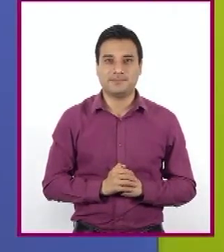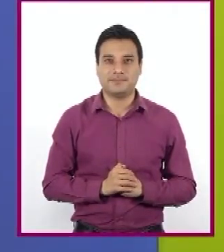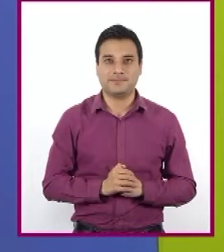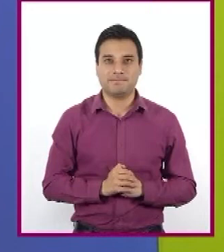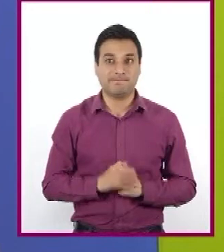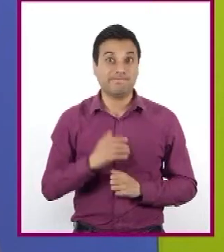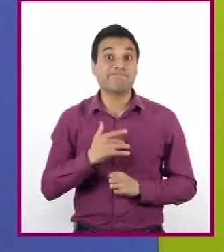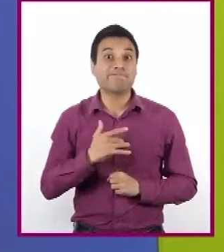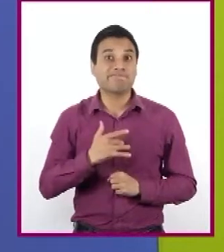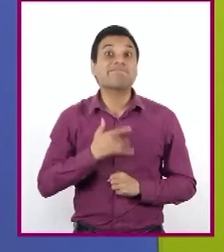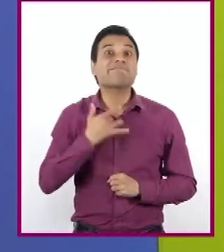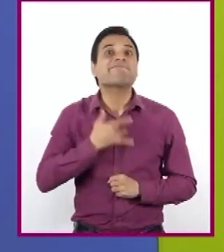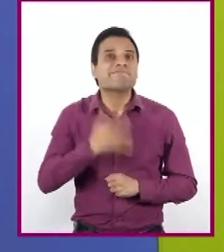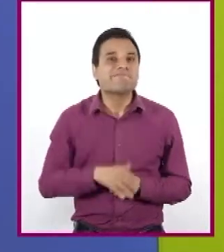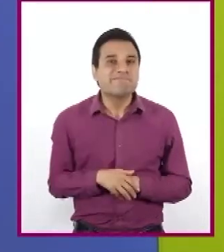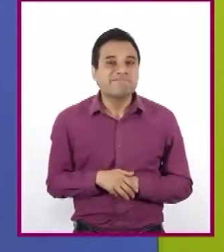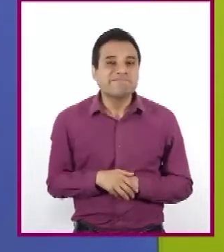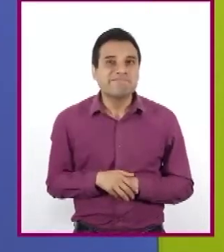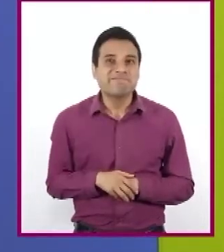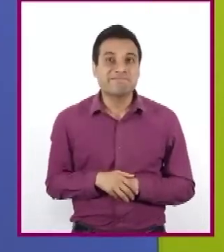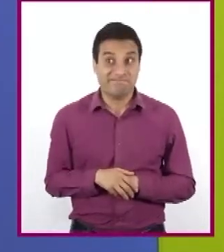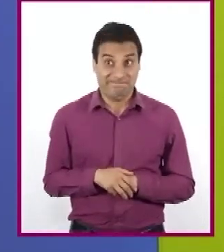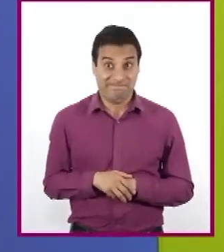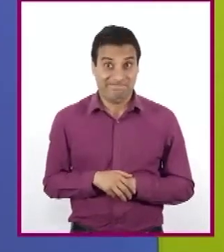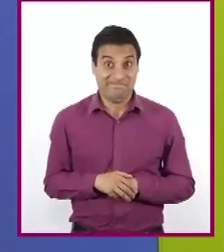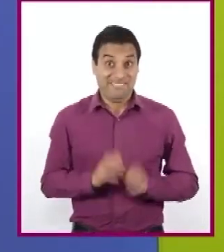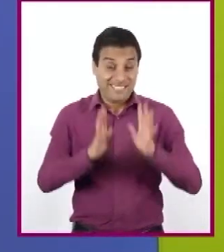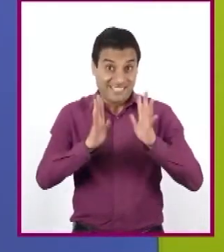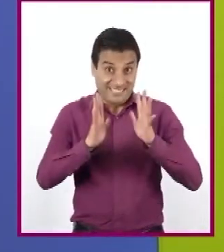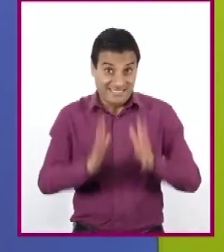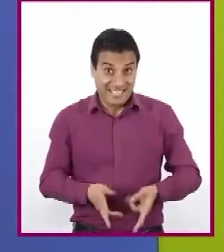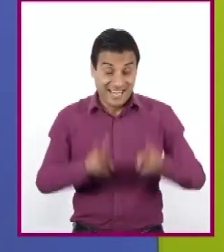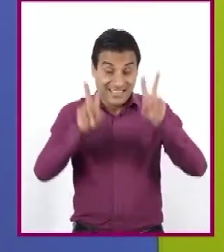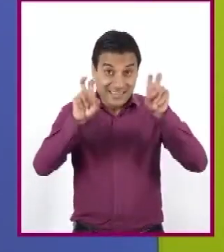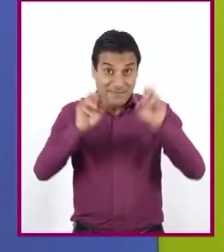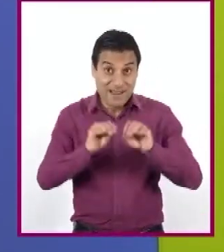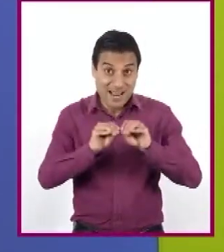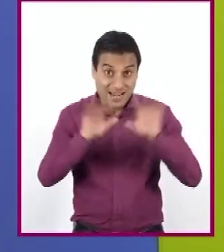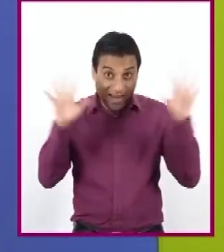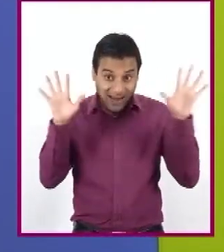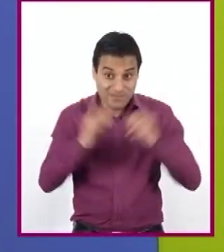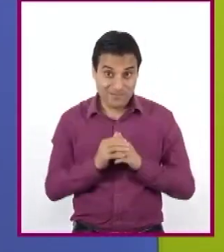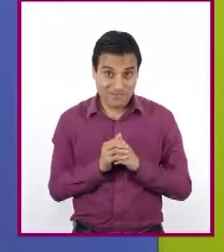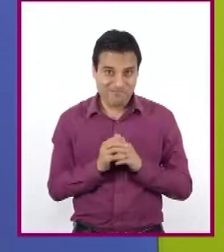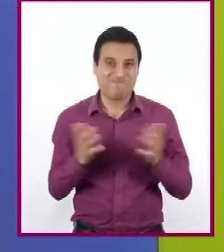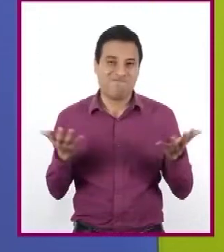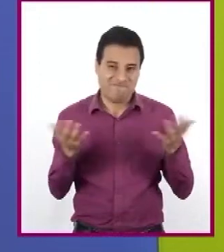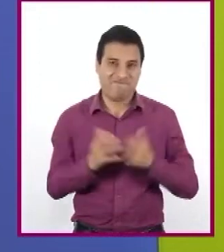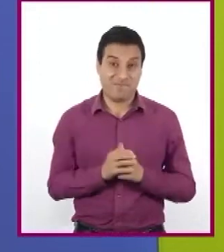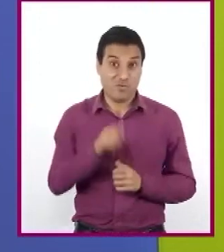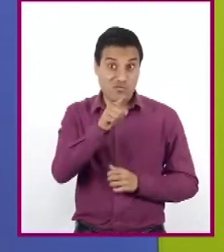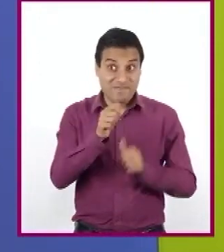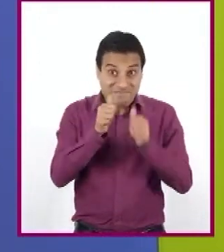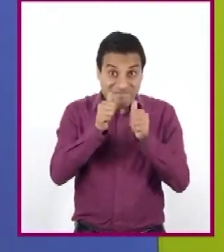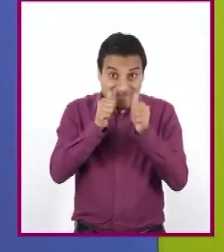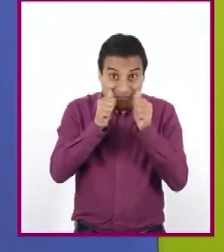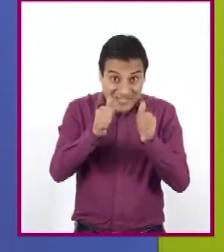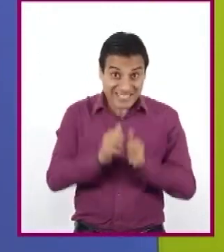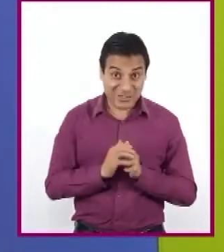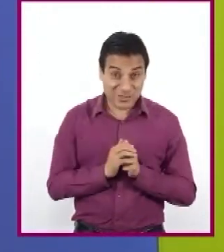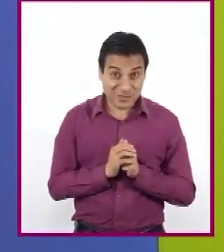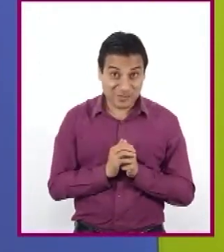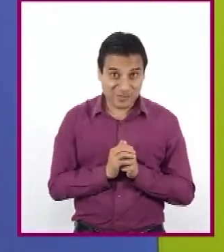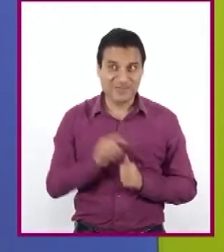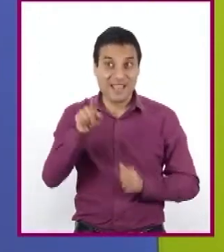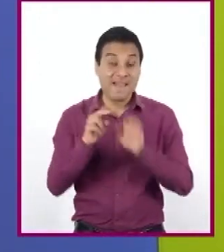¿Qué les pareció el video? Seguramente está mucho más clara la información que estamos tratando. Si ustedes pusieron atención a este video, se